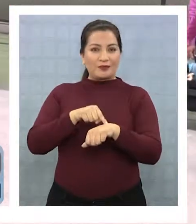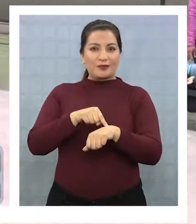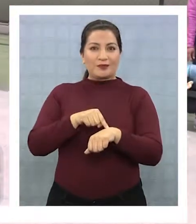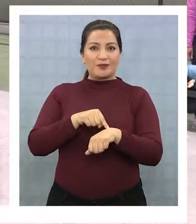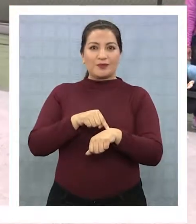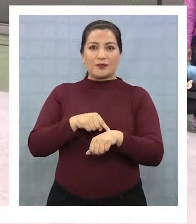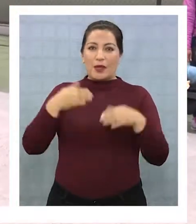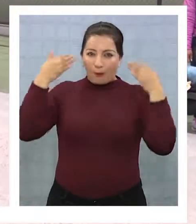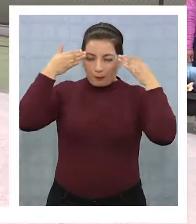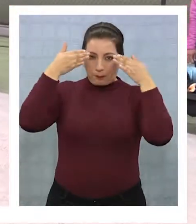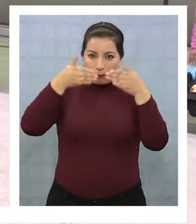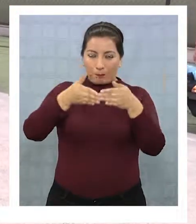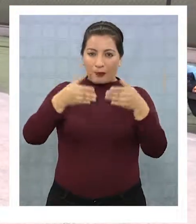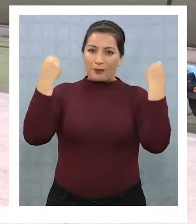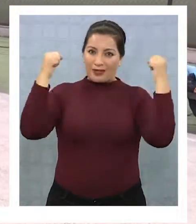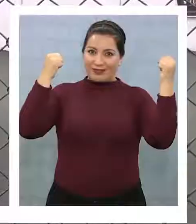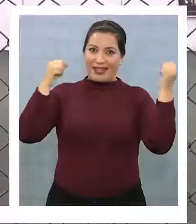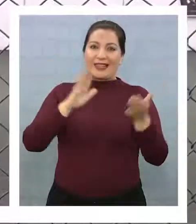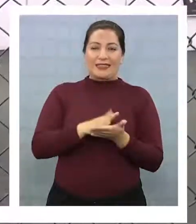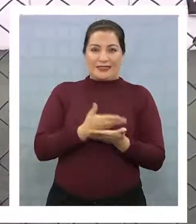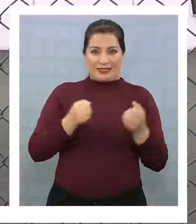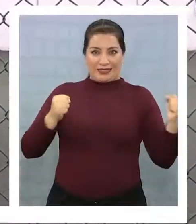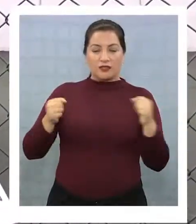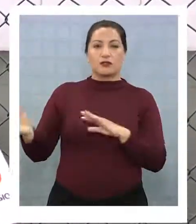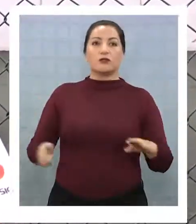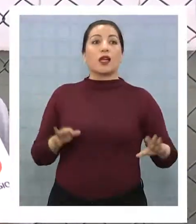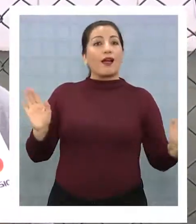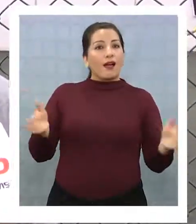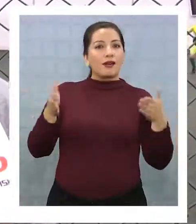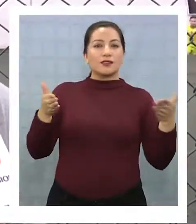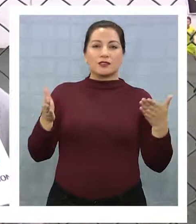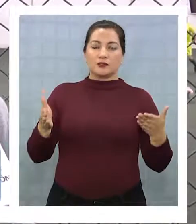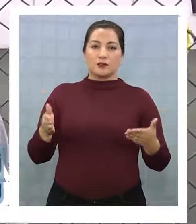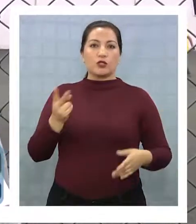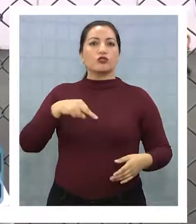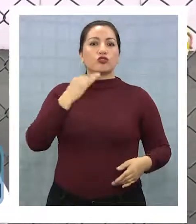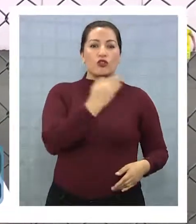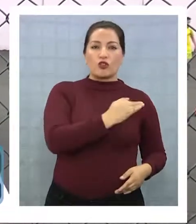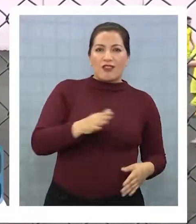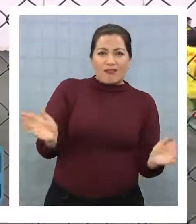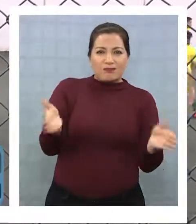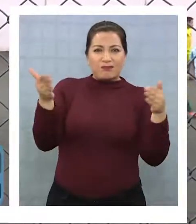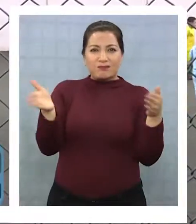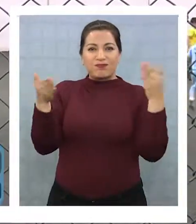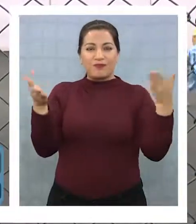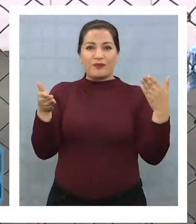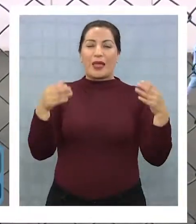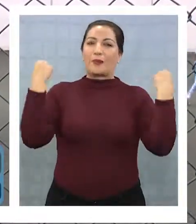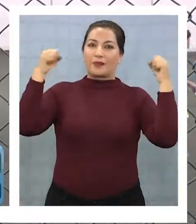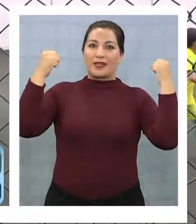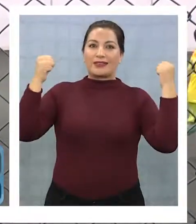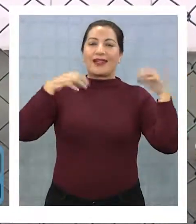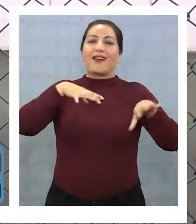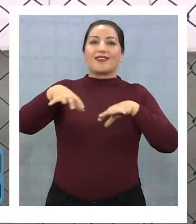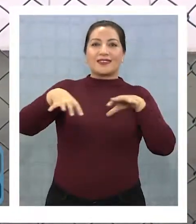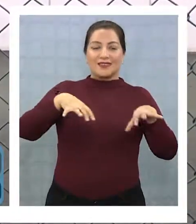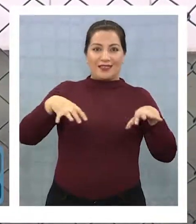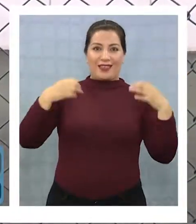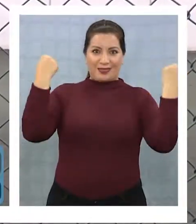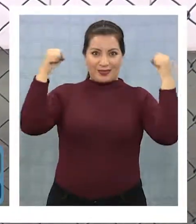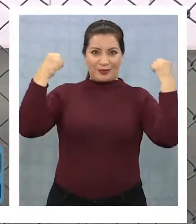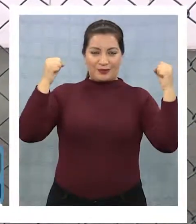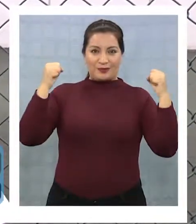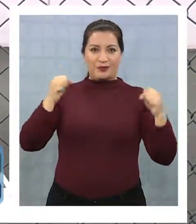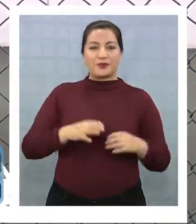tiempo en un ejercicio sano. Es un buen incentivo ya que motivamos a los niños a que practiquen alguna